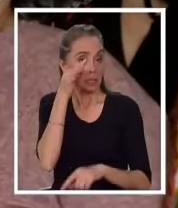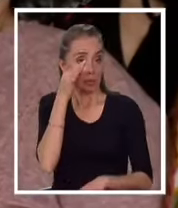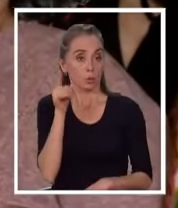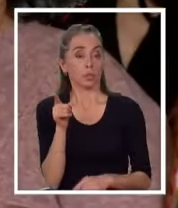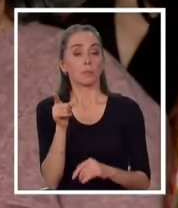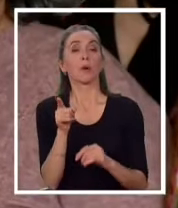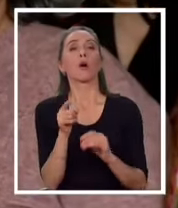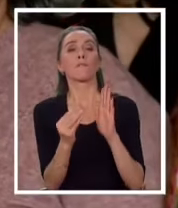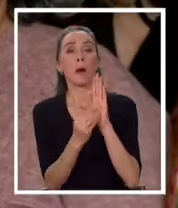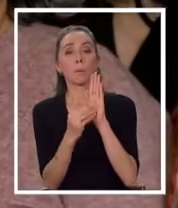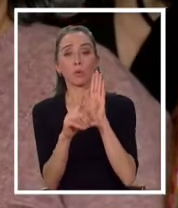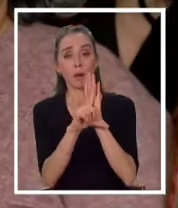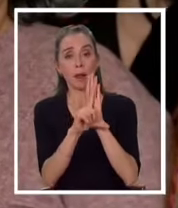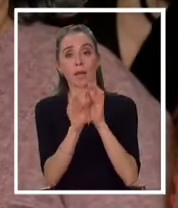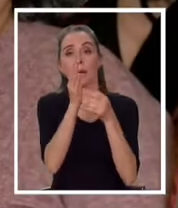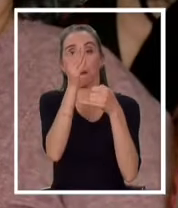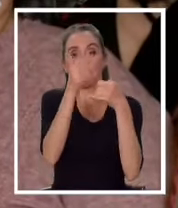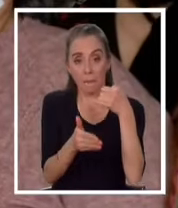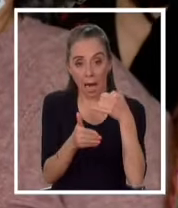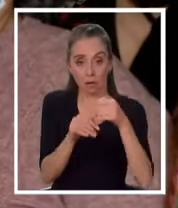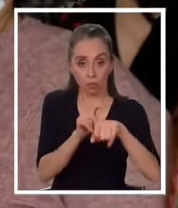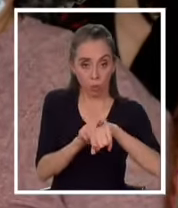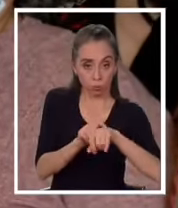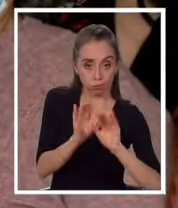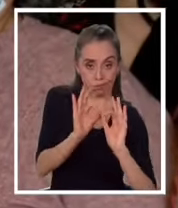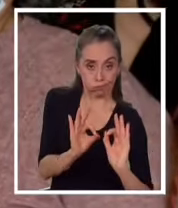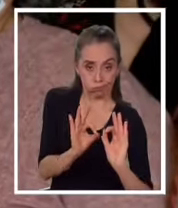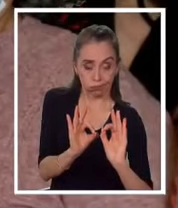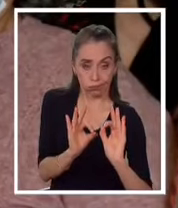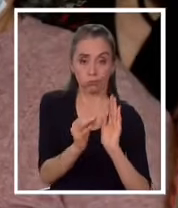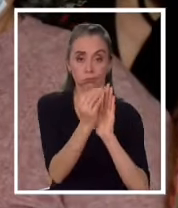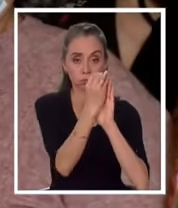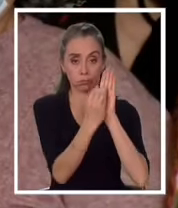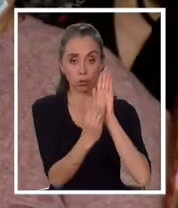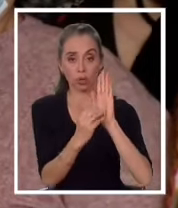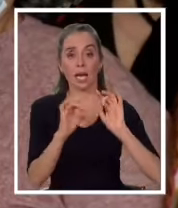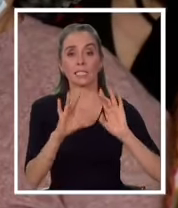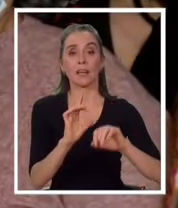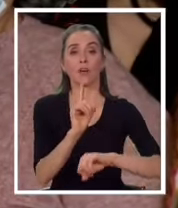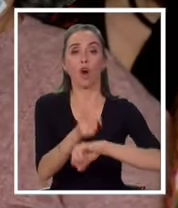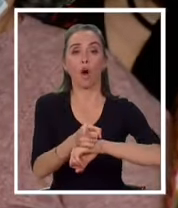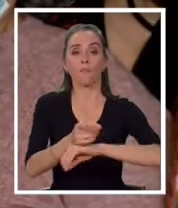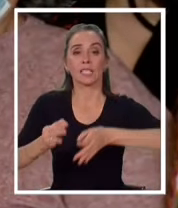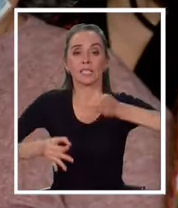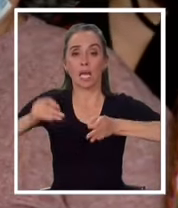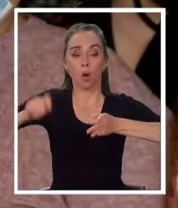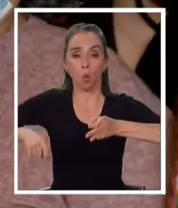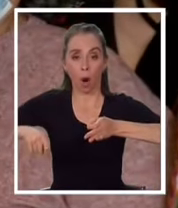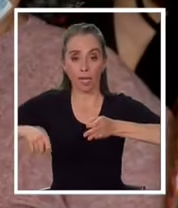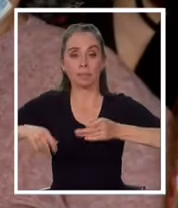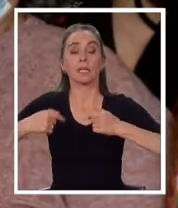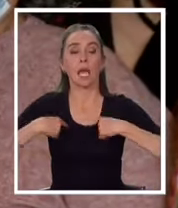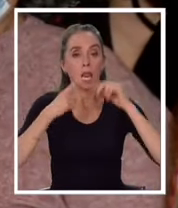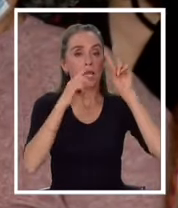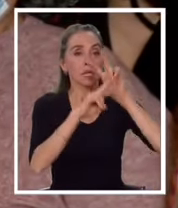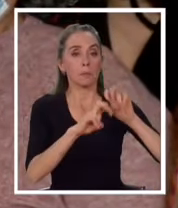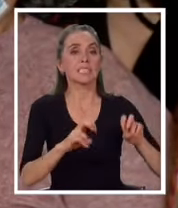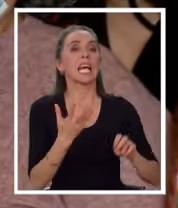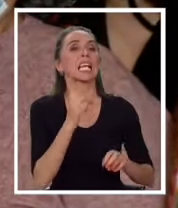Establecer plazos oportunos, establecer la obligación del tribunal de ser él quien indague